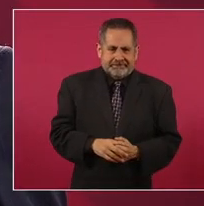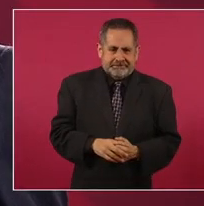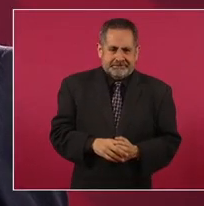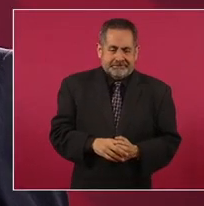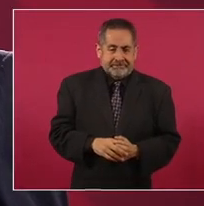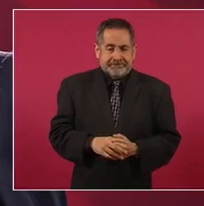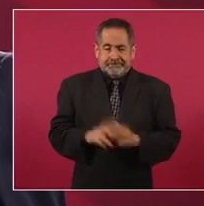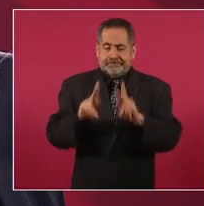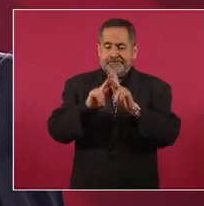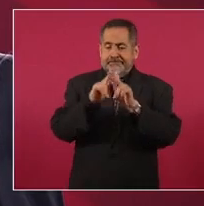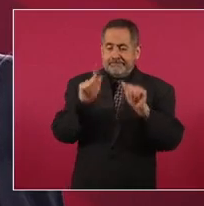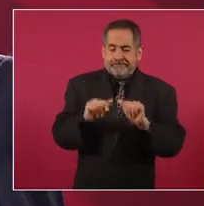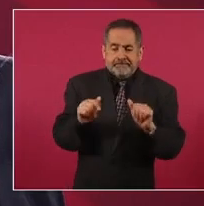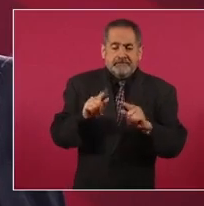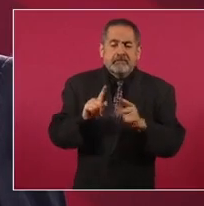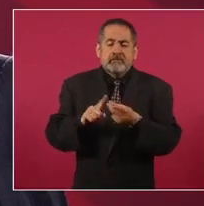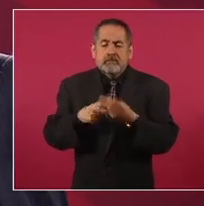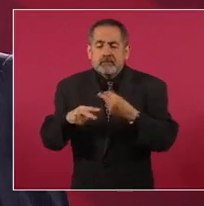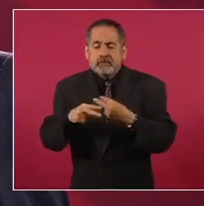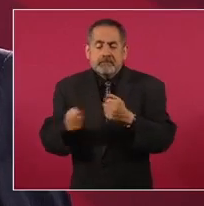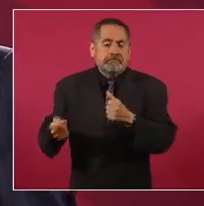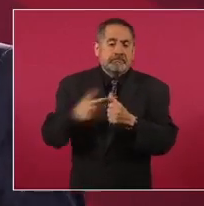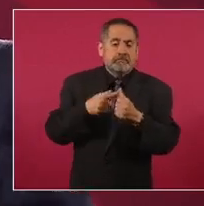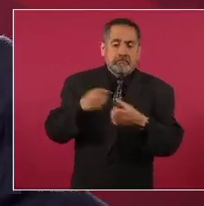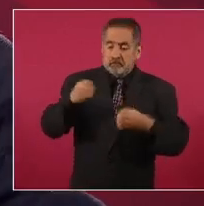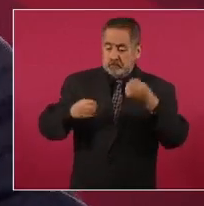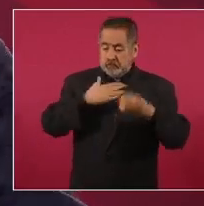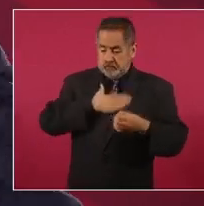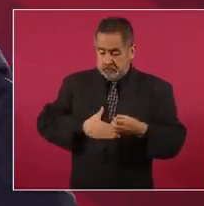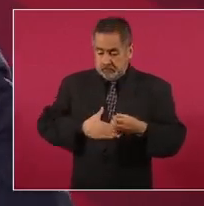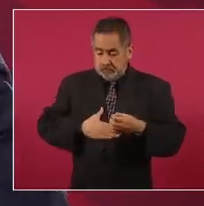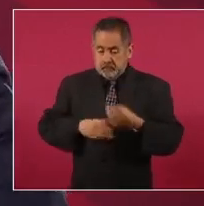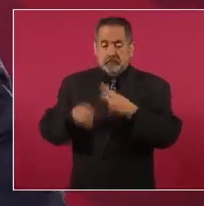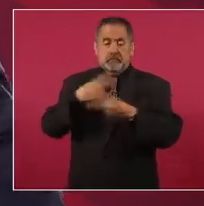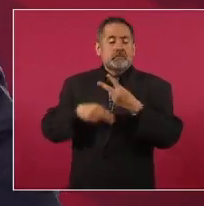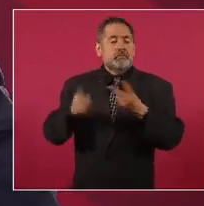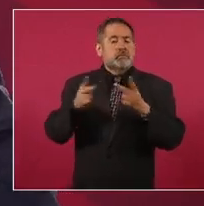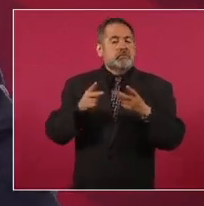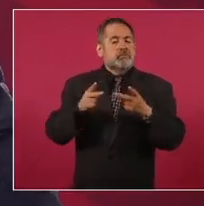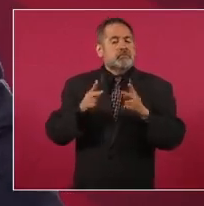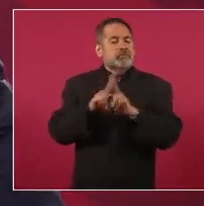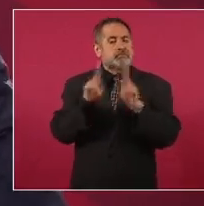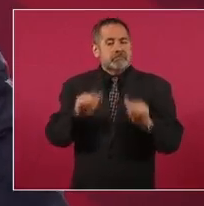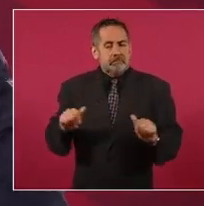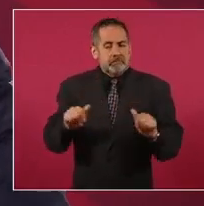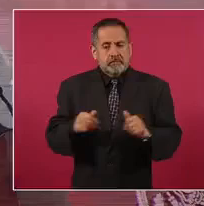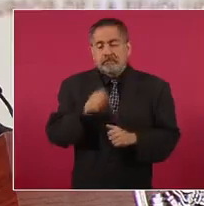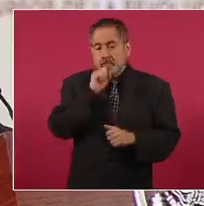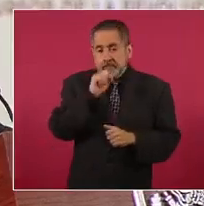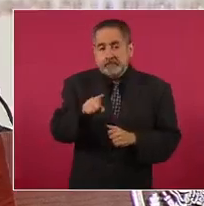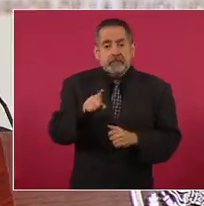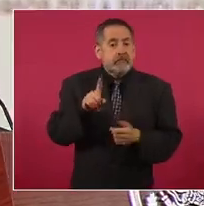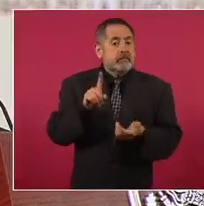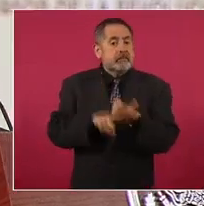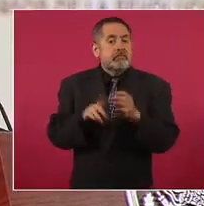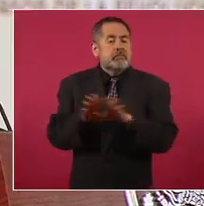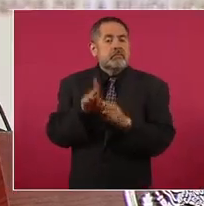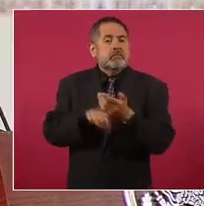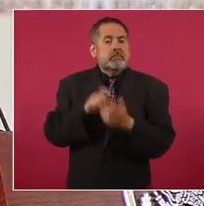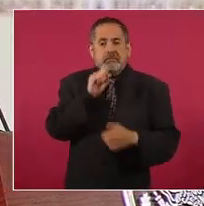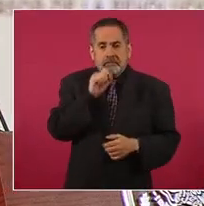La paz es fruto de la justicia. Y es fruto de la justicia y también